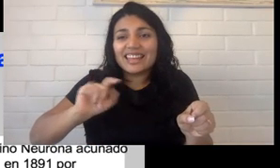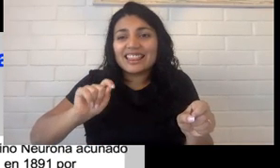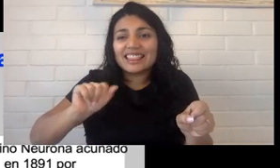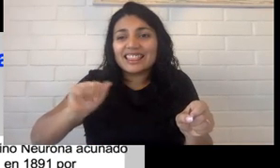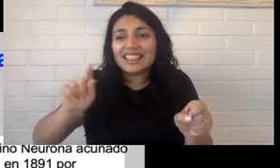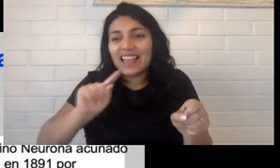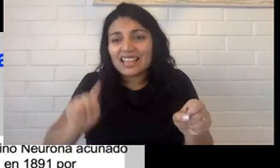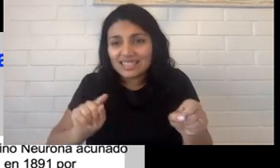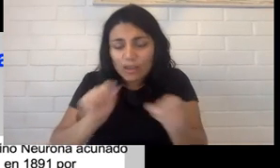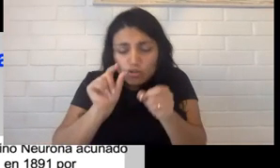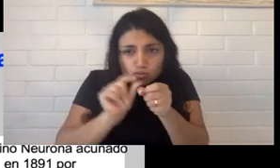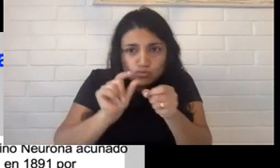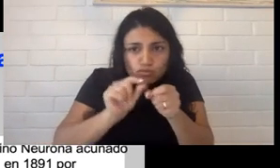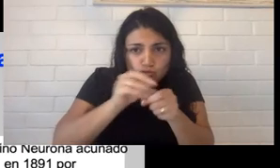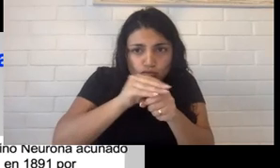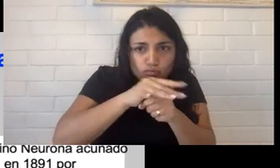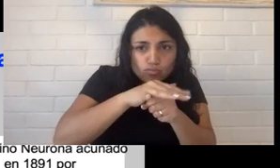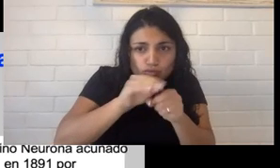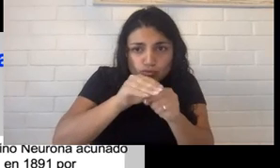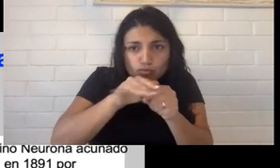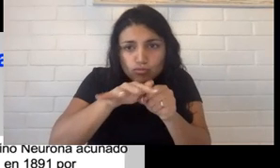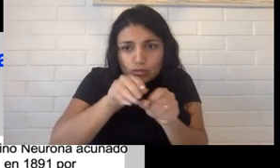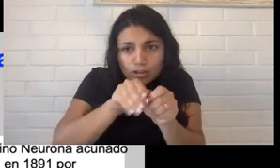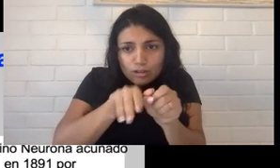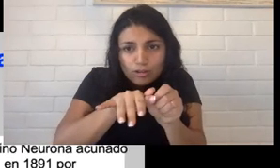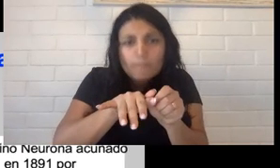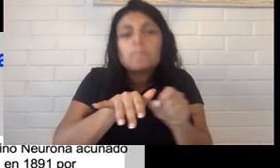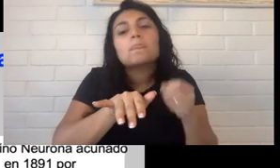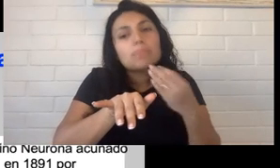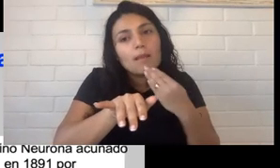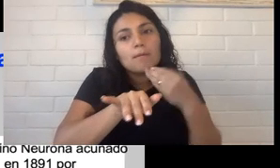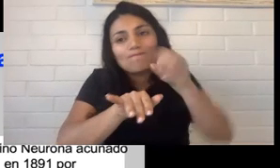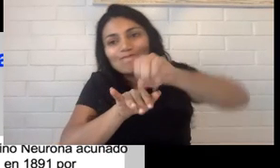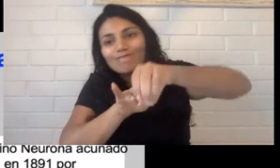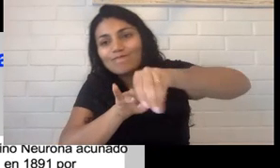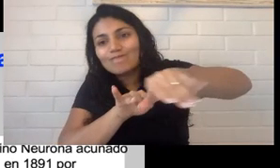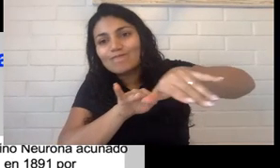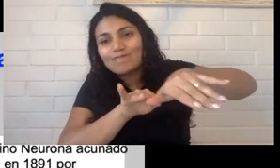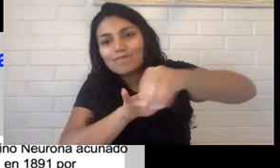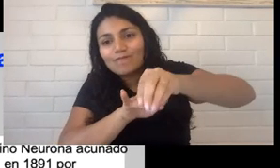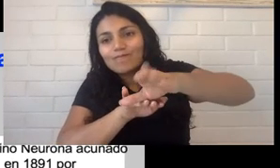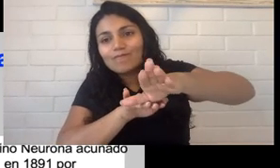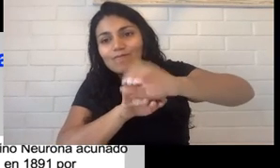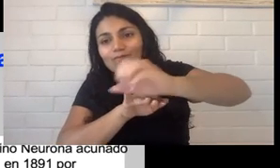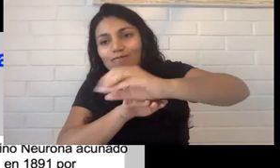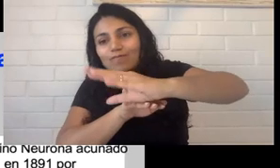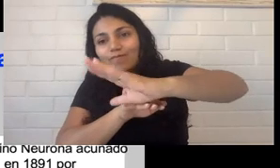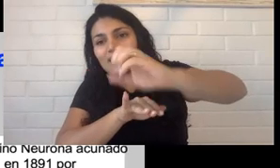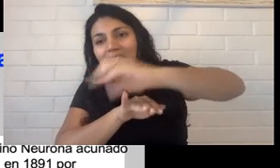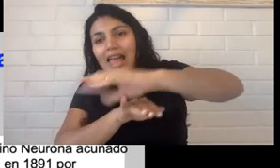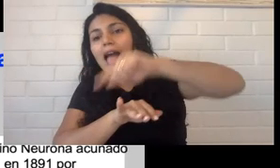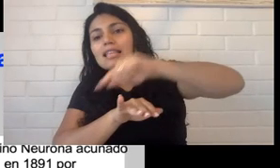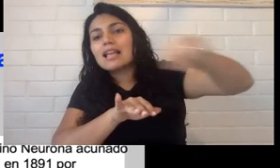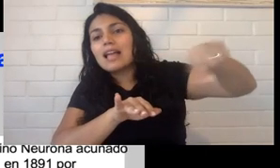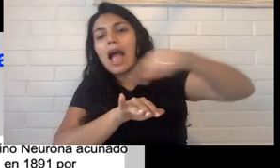pequeño, y estas dendritas a la vez pueden tener otras ramificaciones que son pequeñitas, llamadas espinas